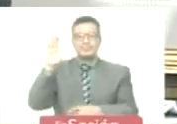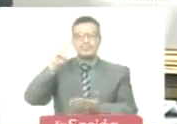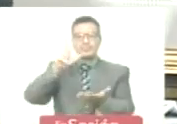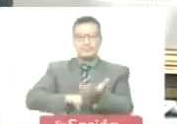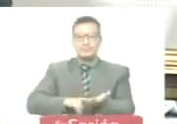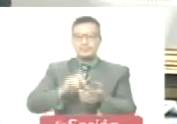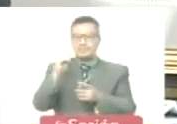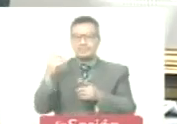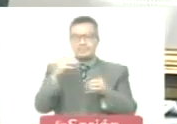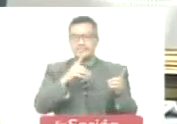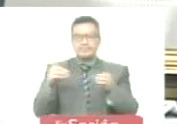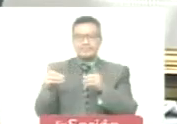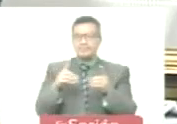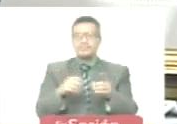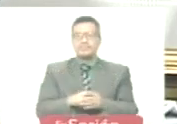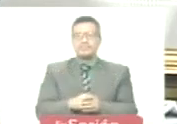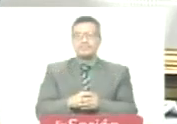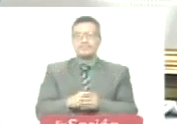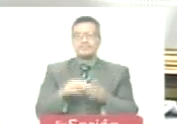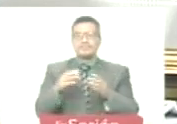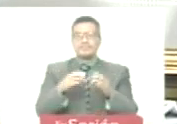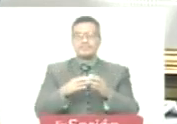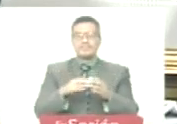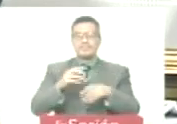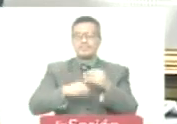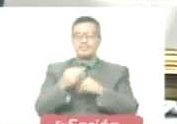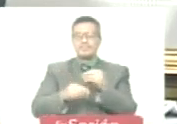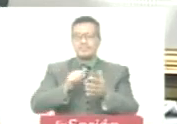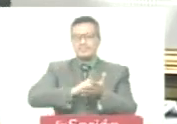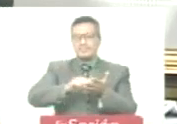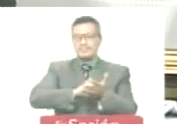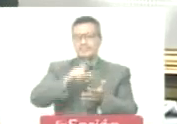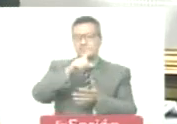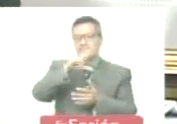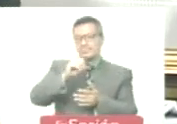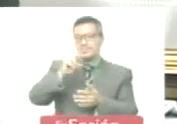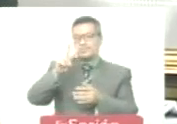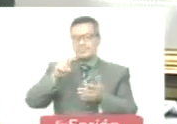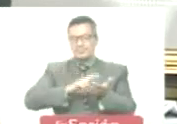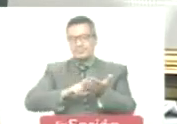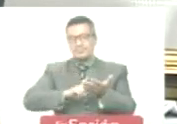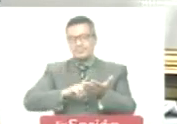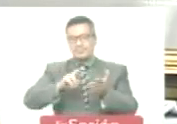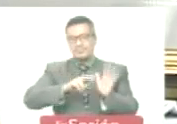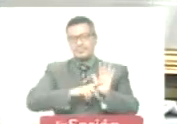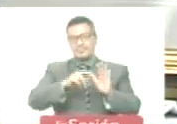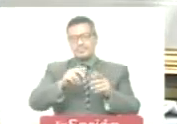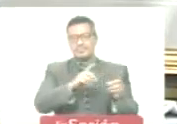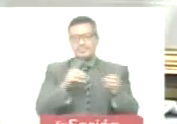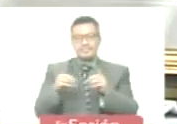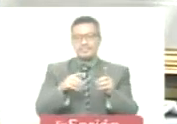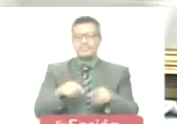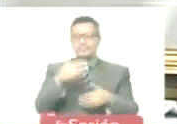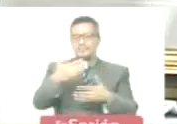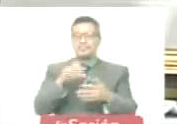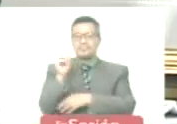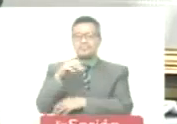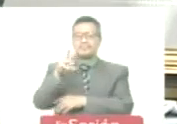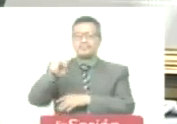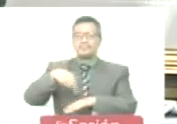en primera discusión, tal cual como está establecido en el artículo 104 del Reglamento Interior y de Debates de esta